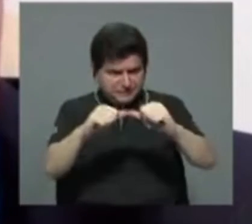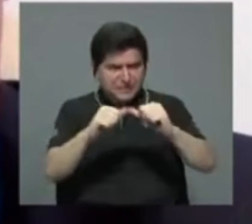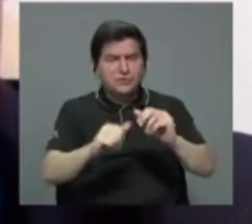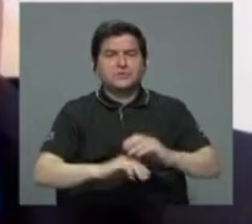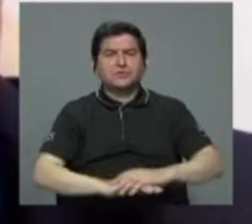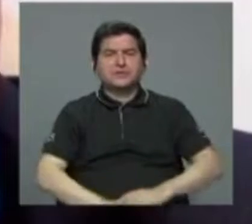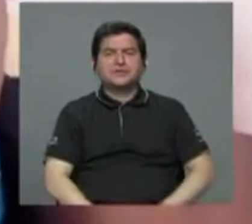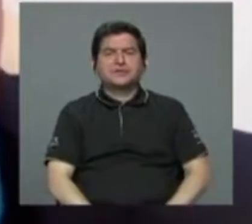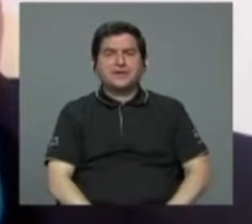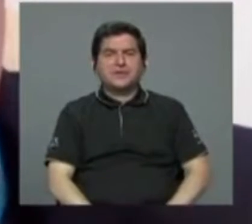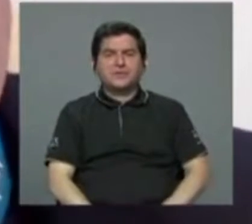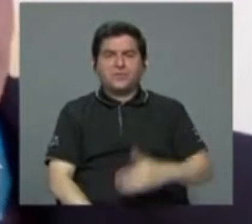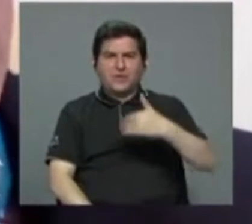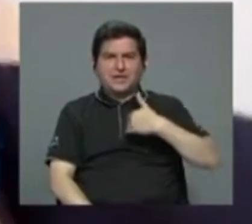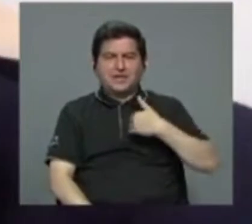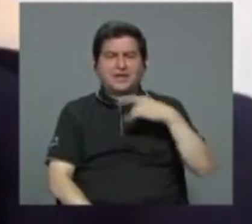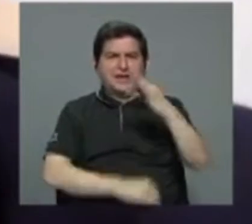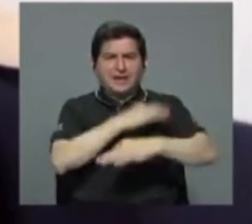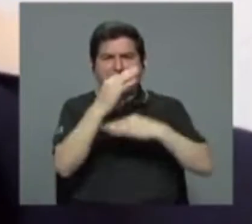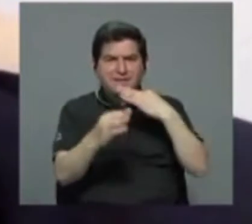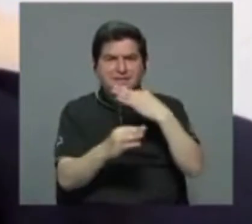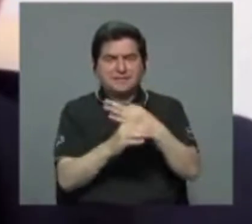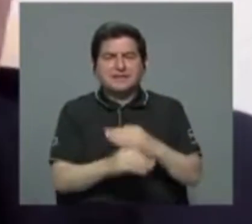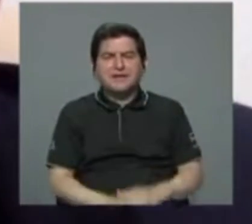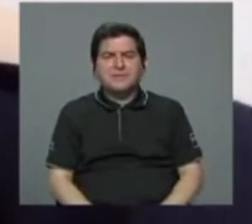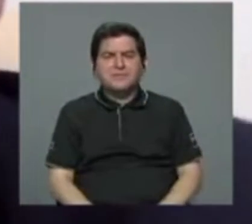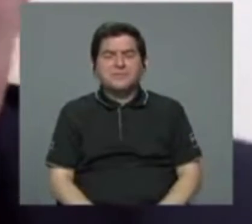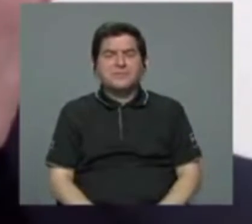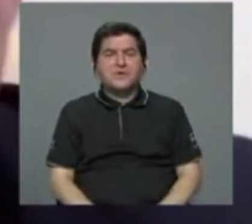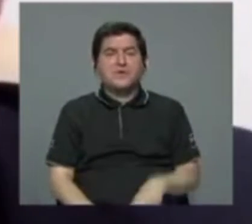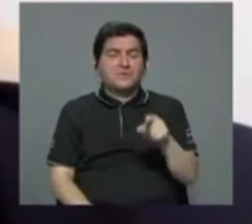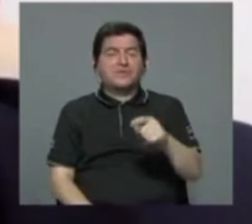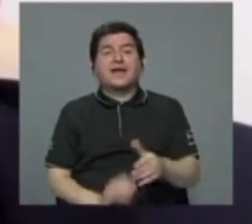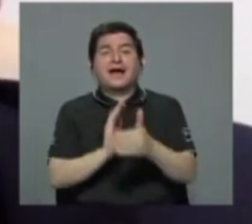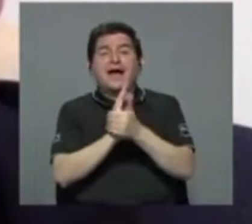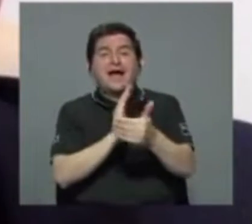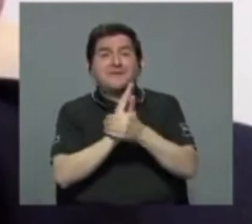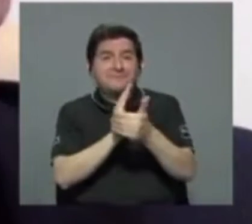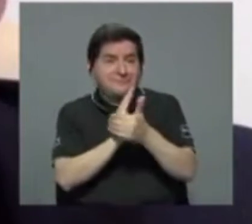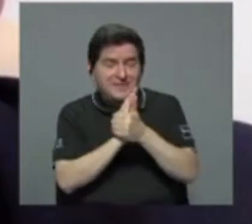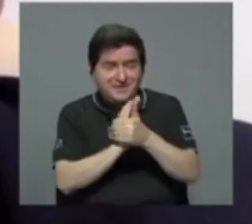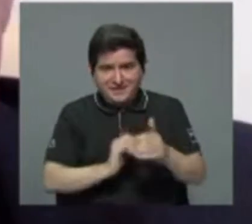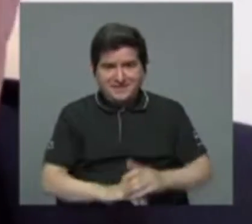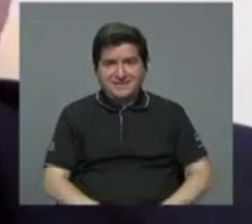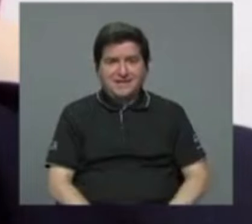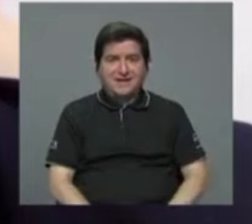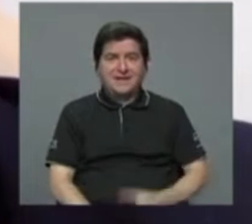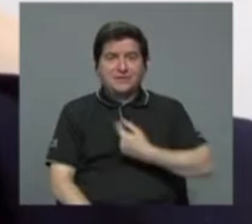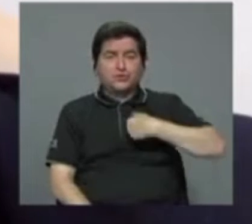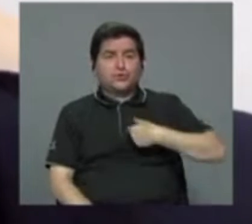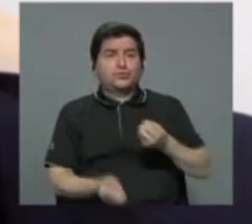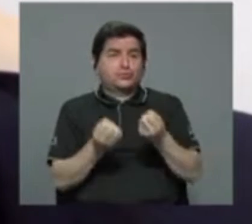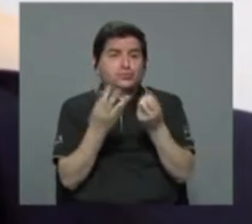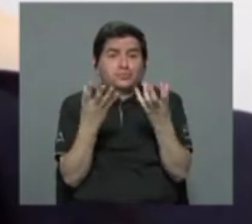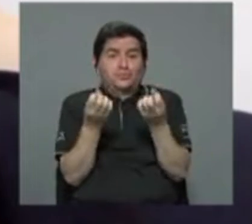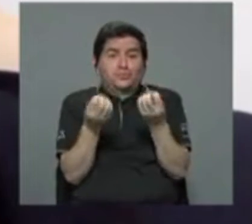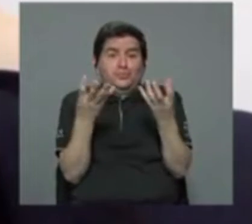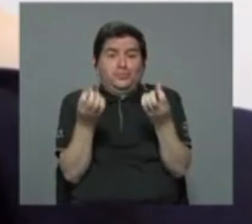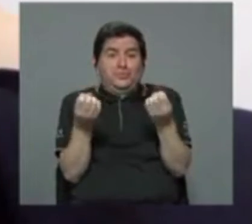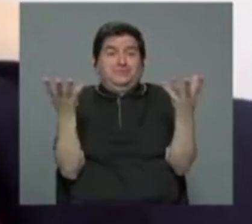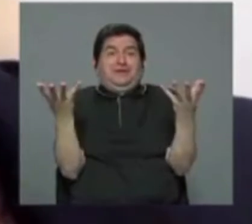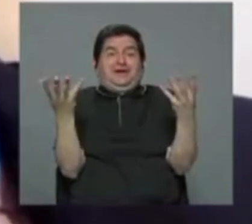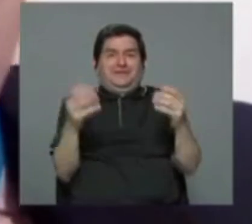que tenemos una especie de don de la ubicuidad, porque nos multiplicamos